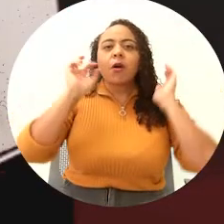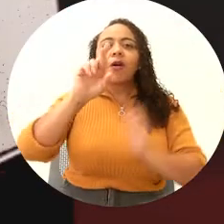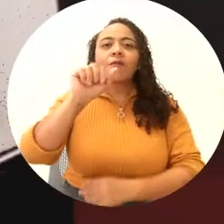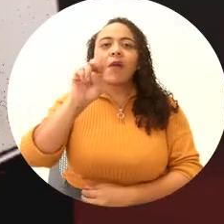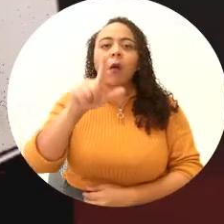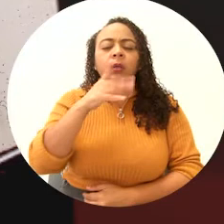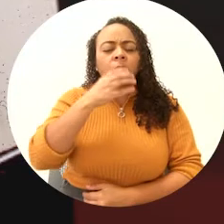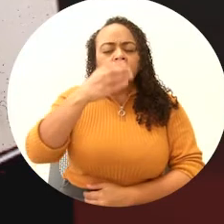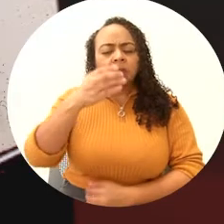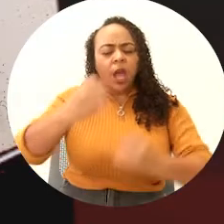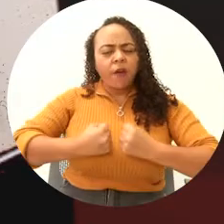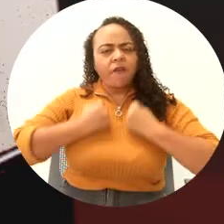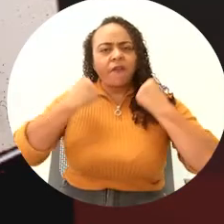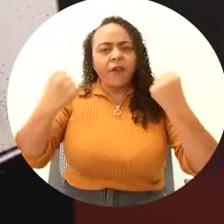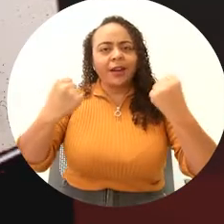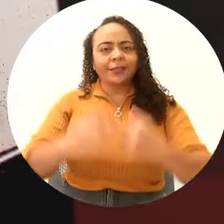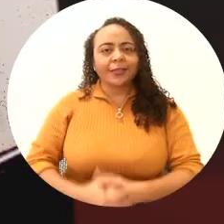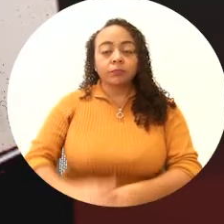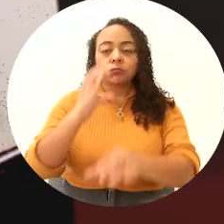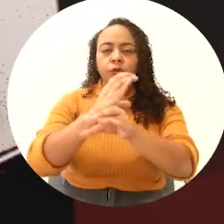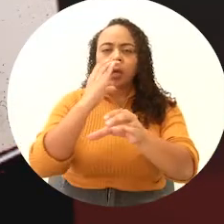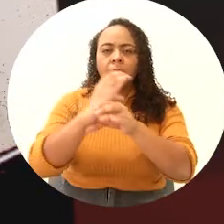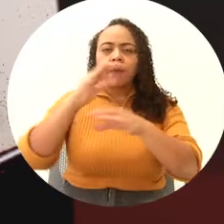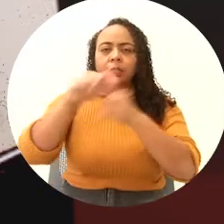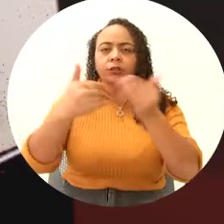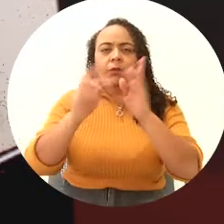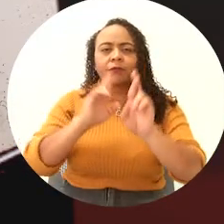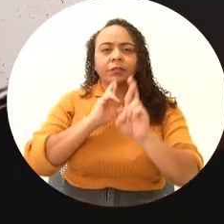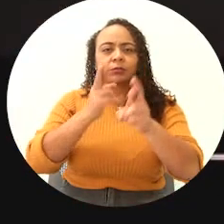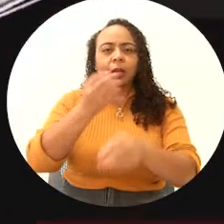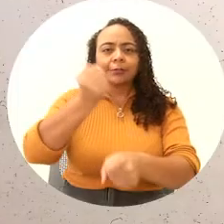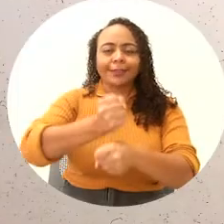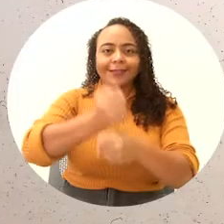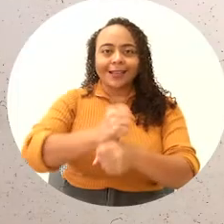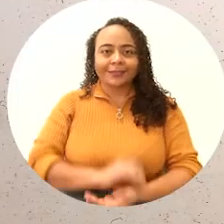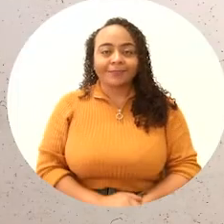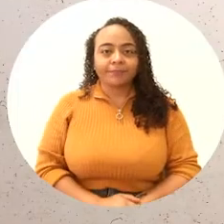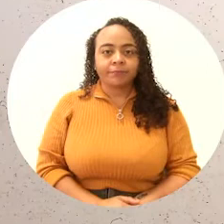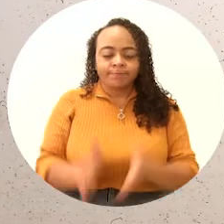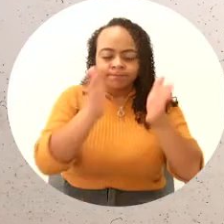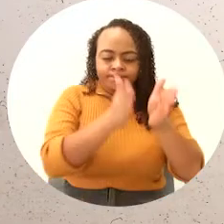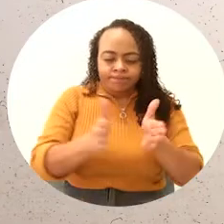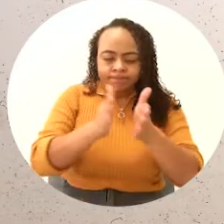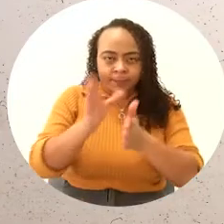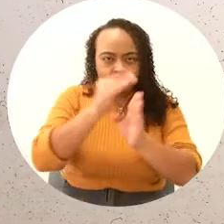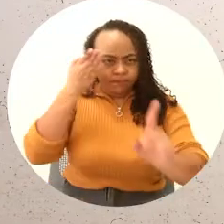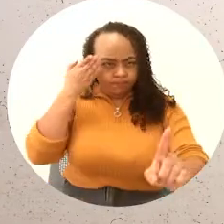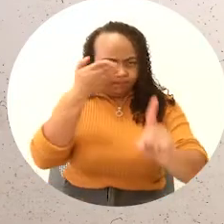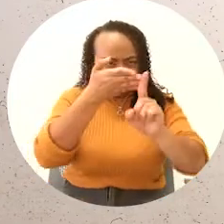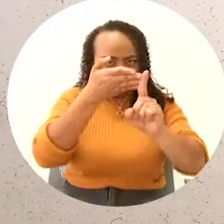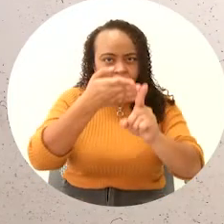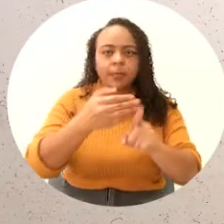Raúl, consejero valiente, quien resguardaba el resultado del trabajo. Era ordenado y